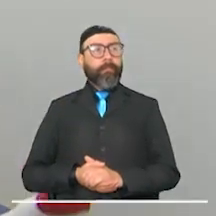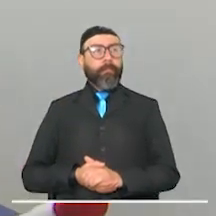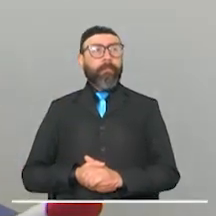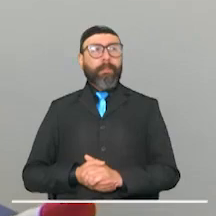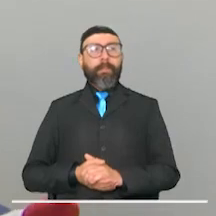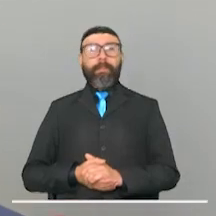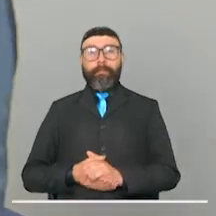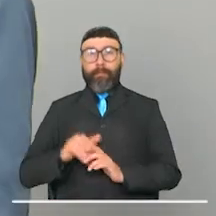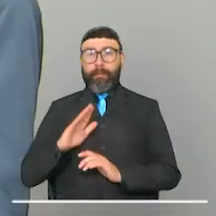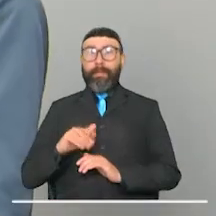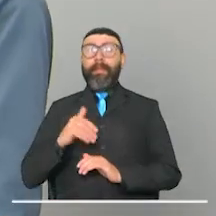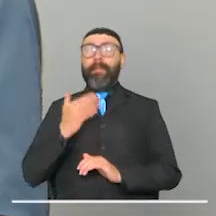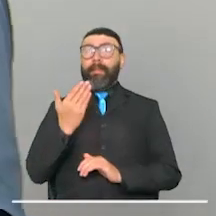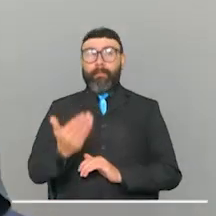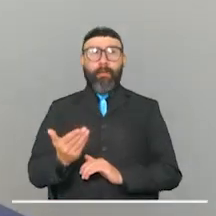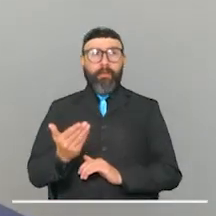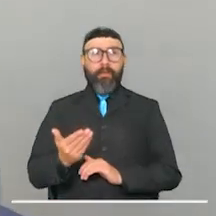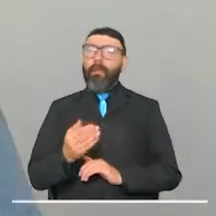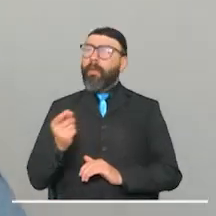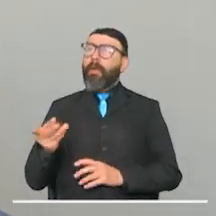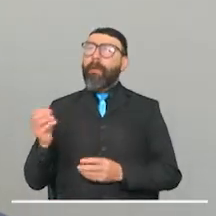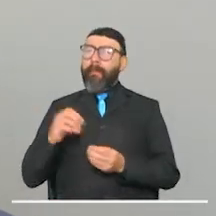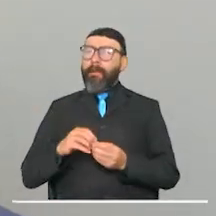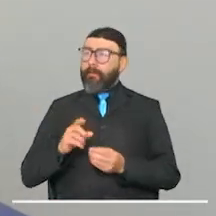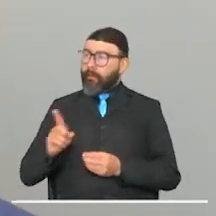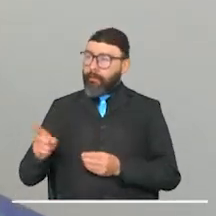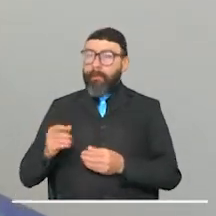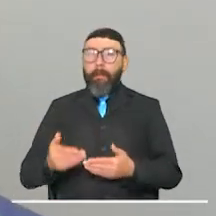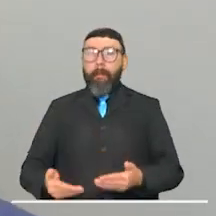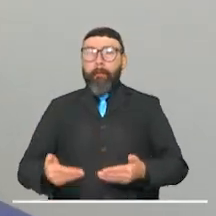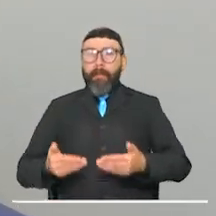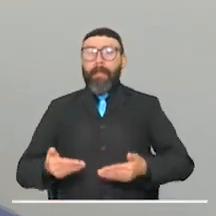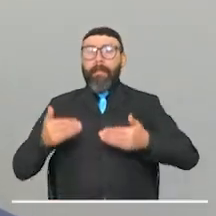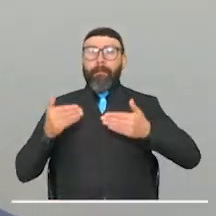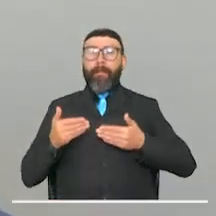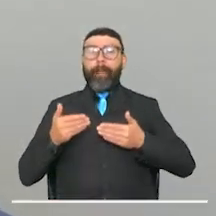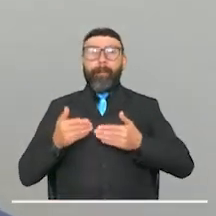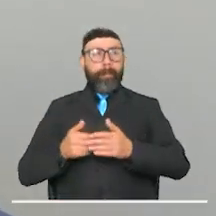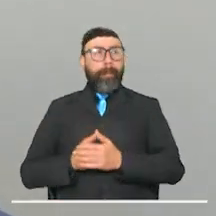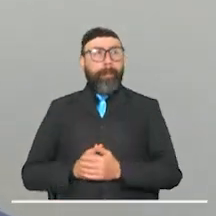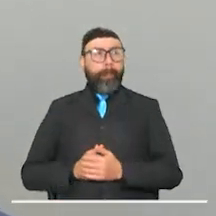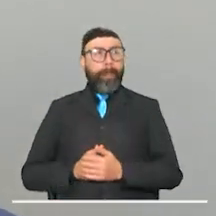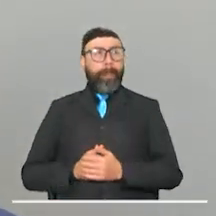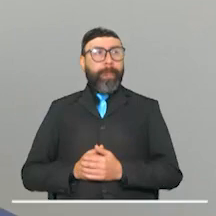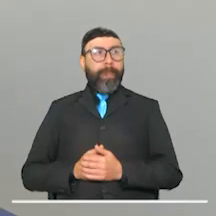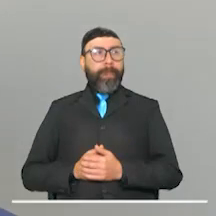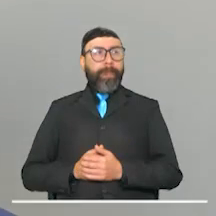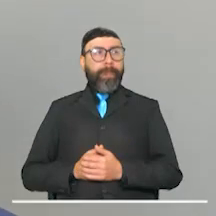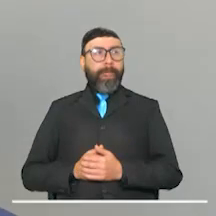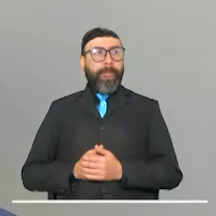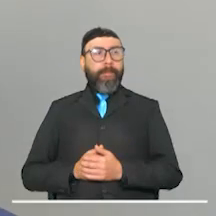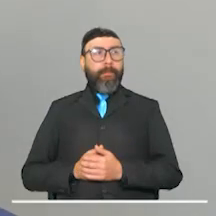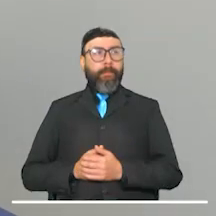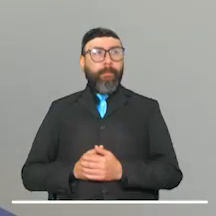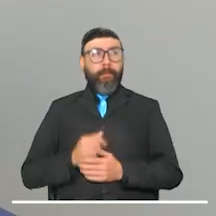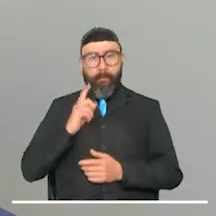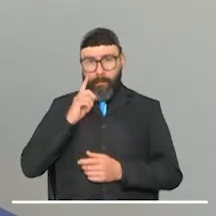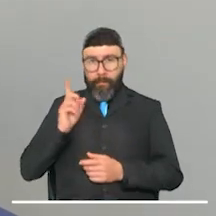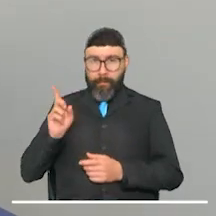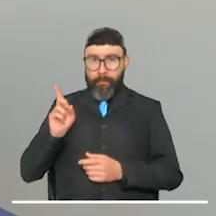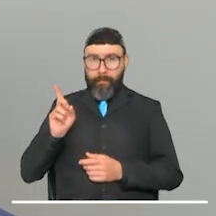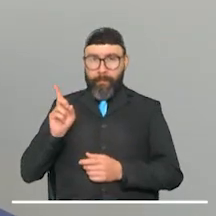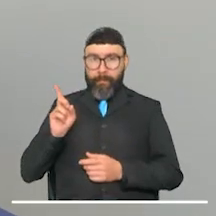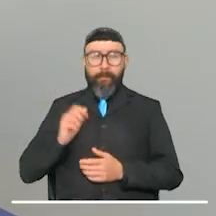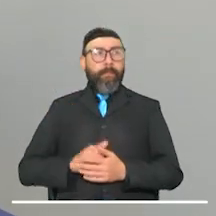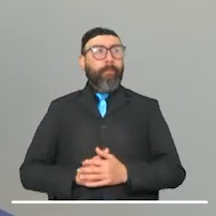podemos pasar a un segmento más arriba es decir a los muslos entonces podemos realizar este ejercicio cogen